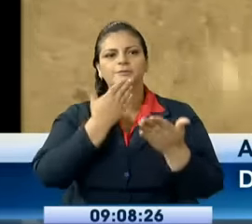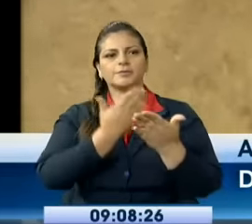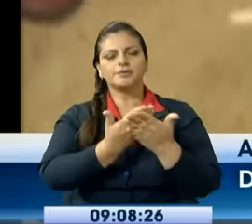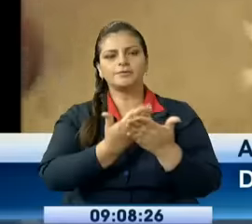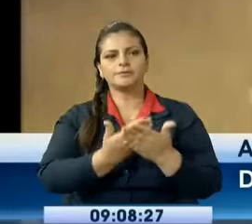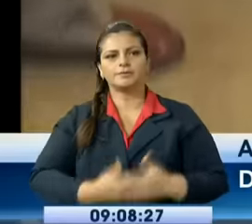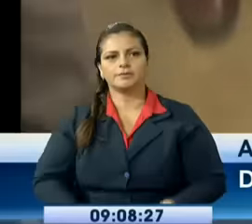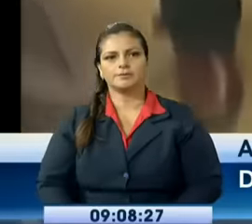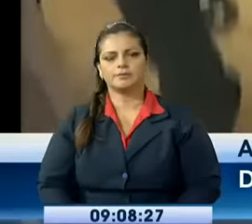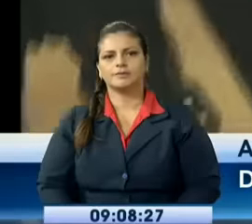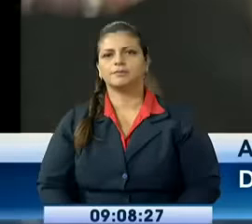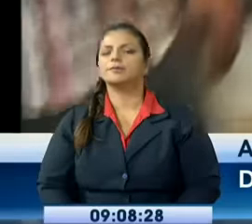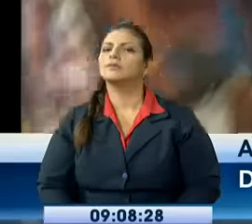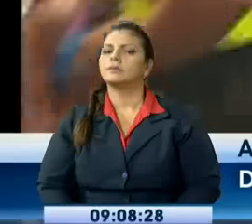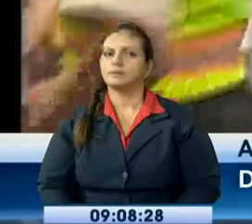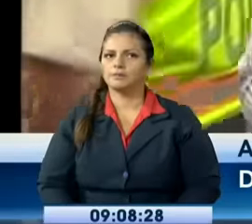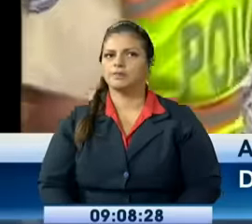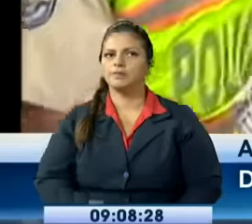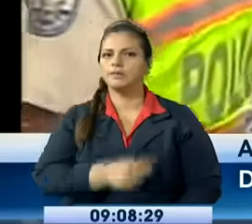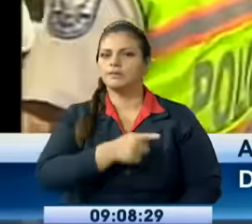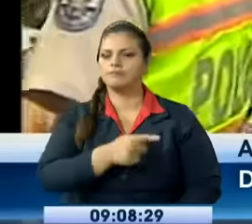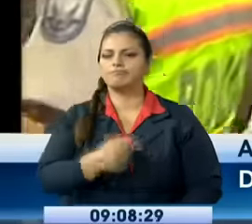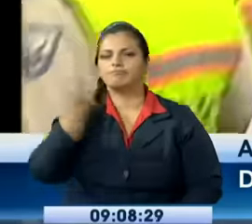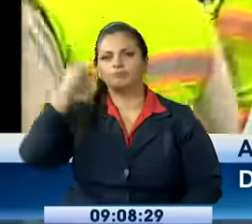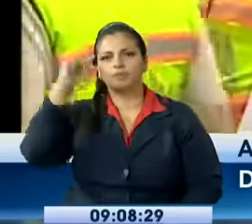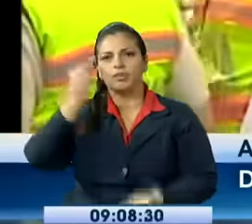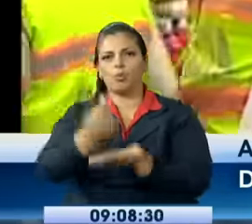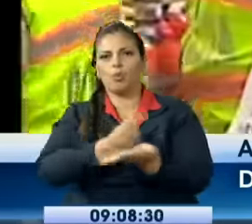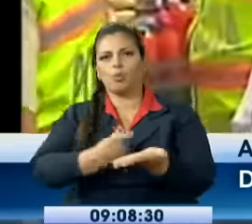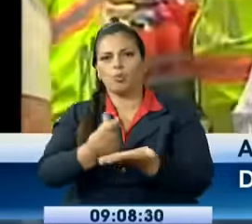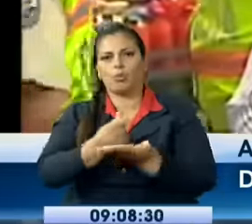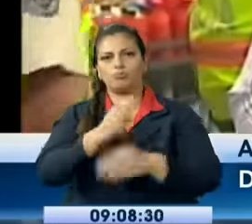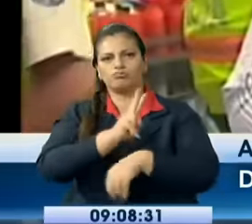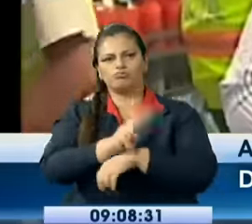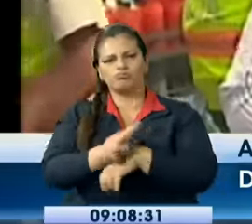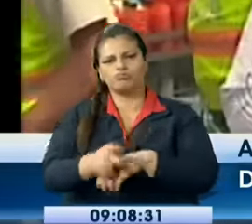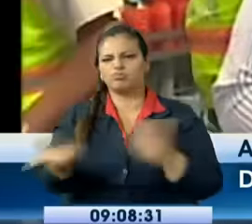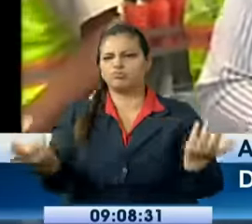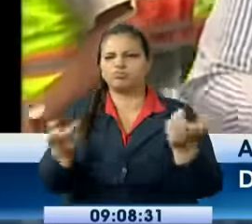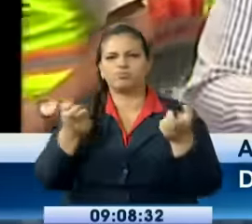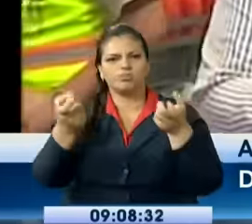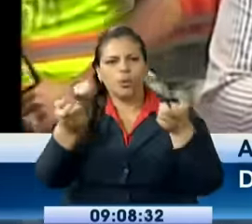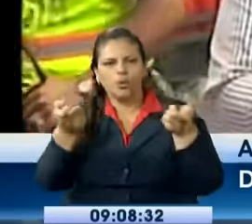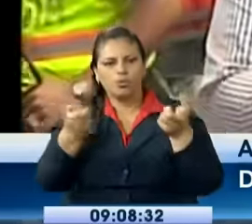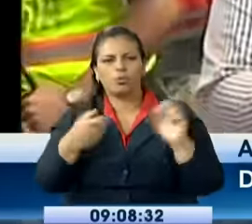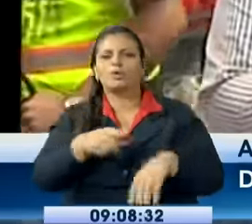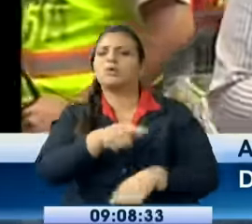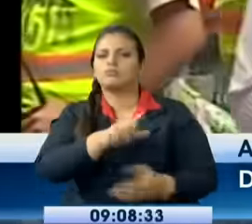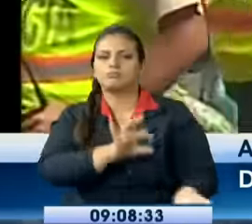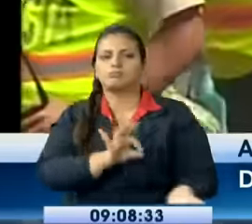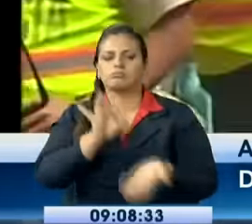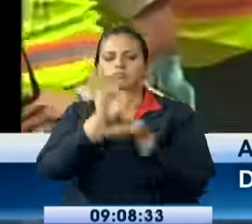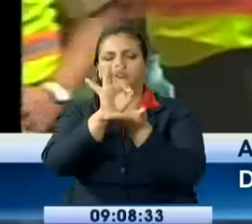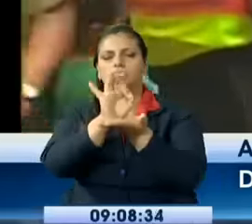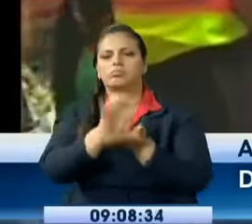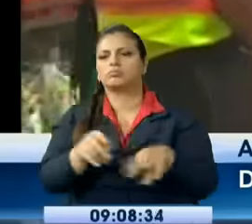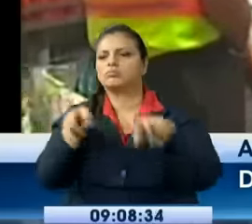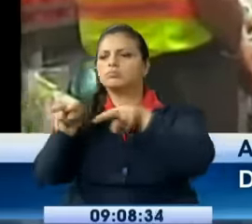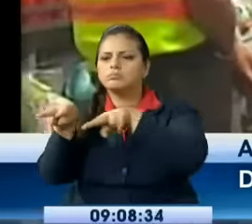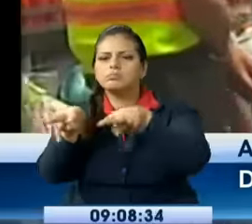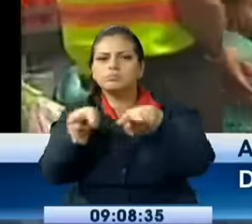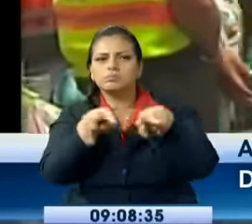grupo delegado de la gobernación del Guayas, comisarios de policía, quienes están aquí en el mercado de la Caraguay, en donde se